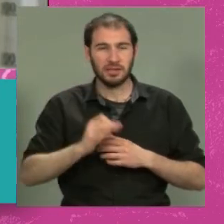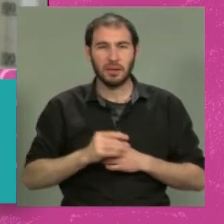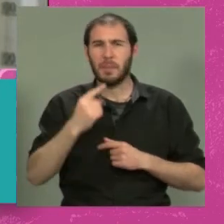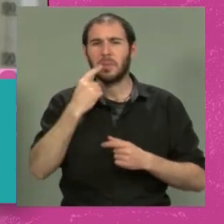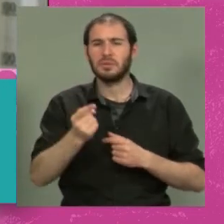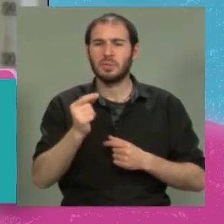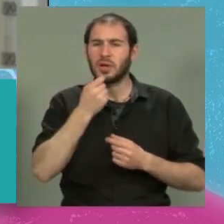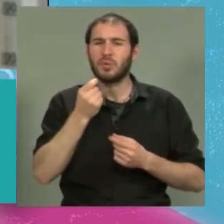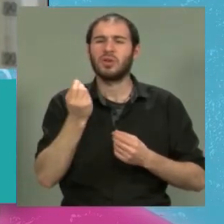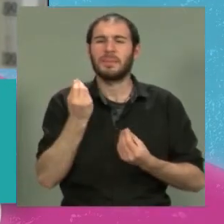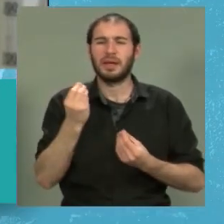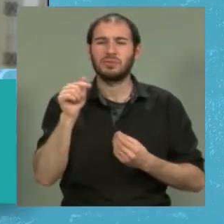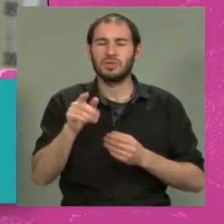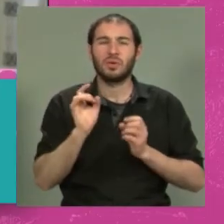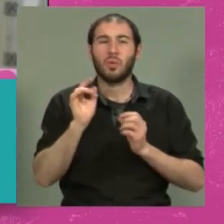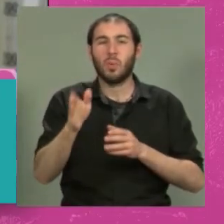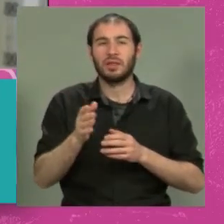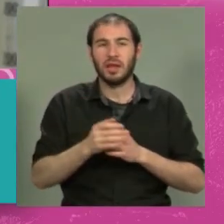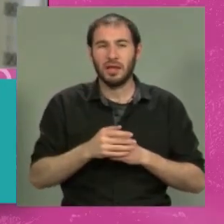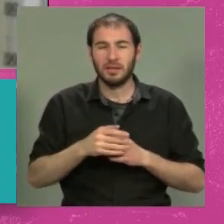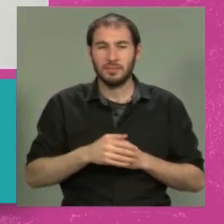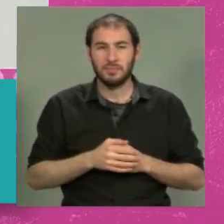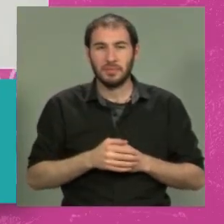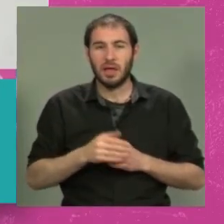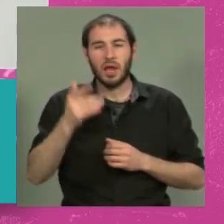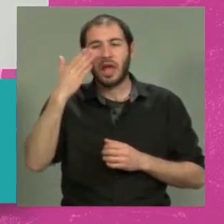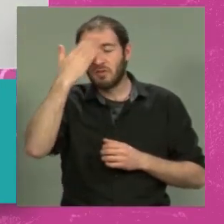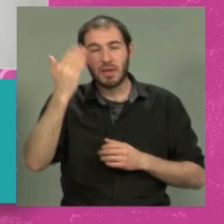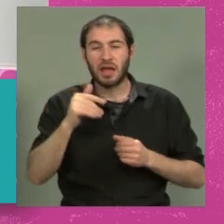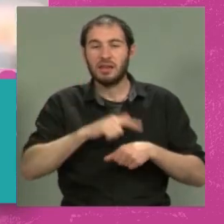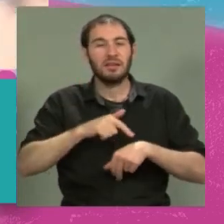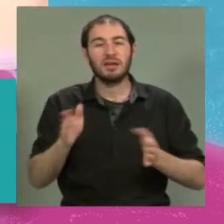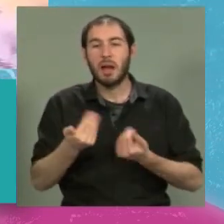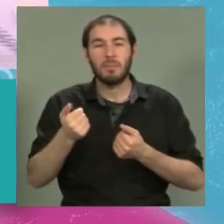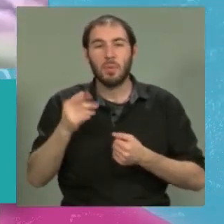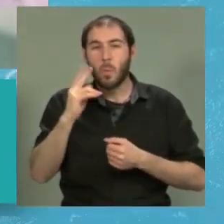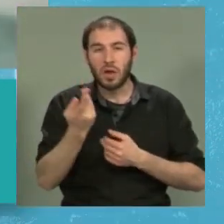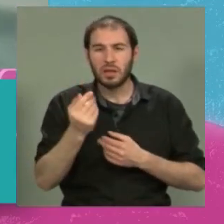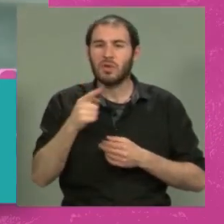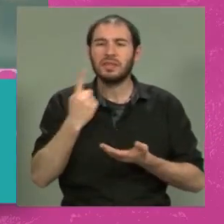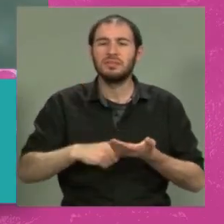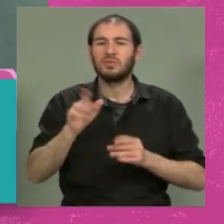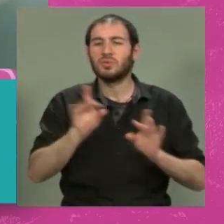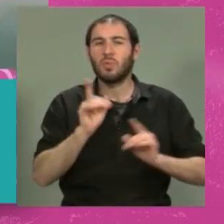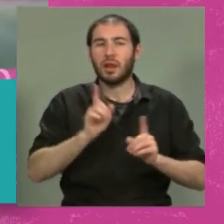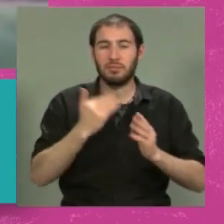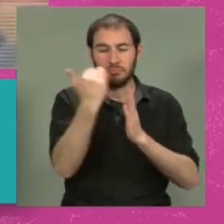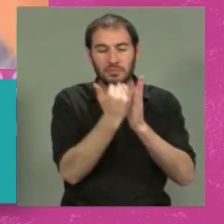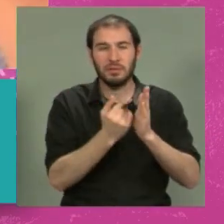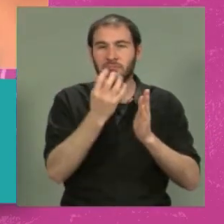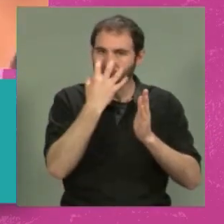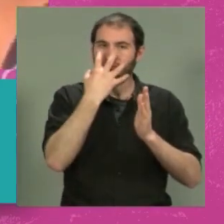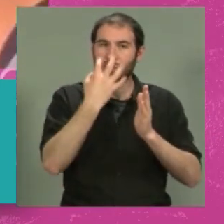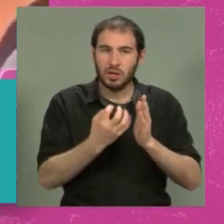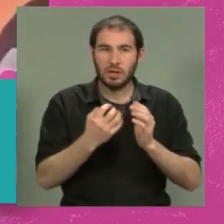le preguntaron, ¿qué pasa si usted le diagnostican hoy día una enfermedad terminal? ¿qué optaría que le hicieran? Y le ponían